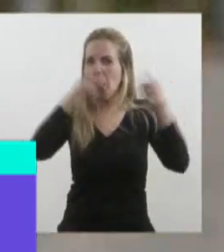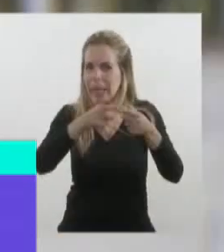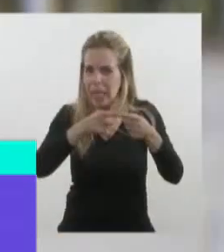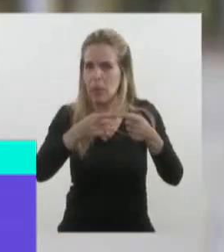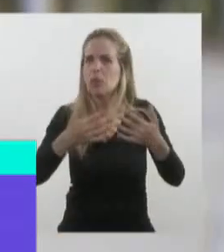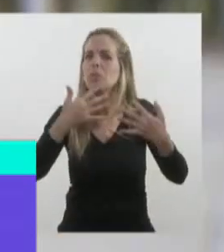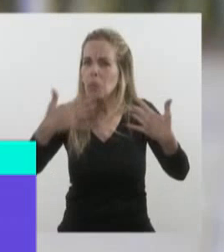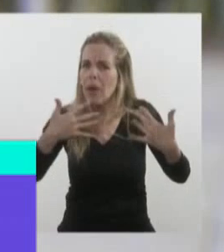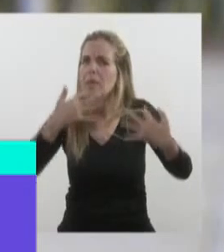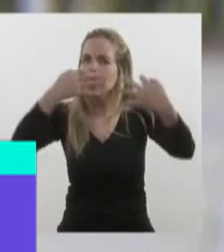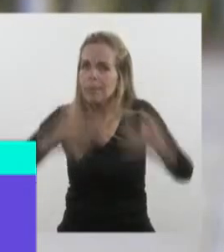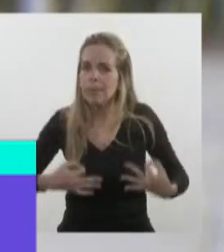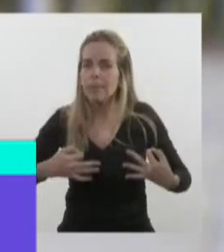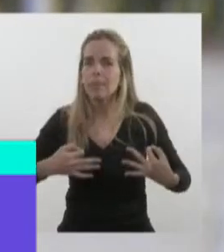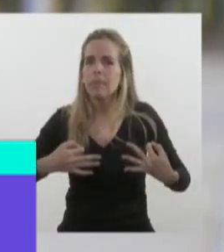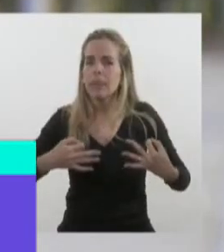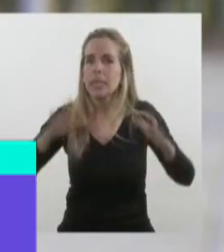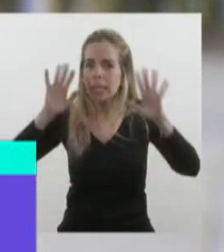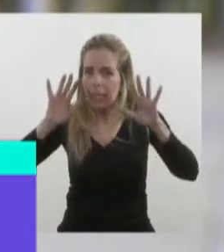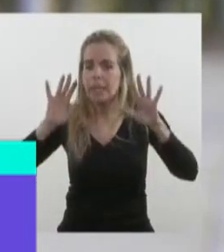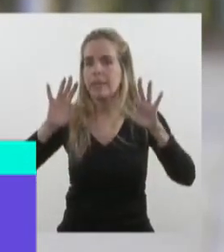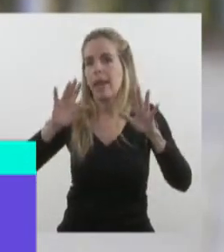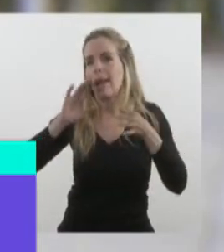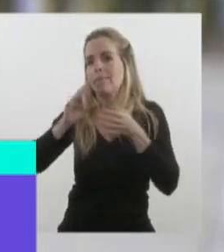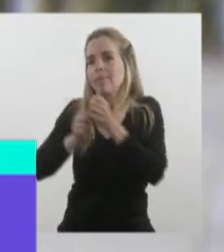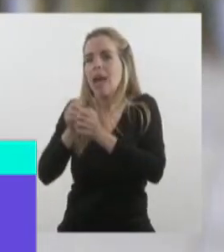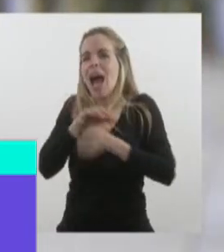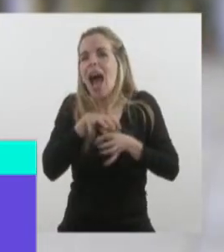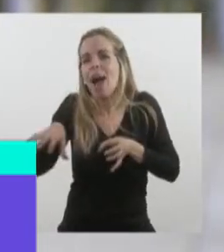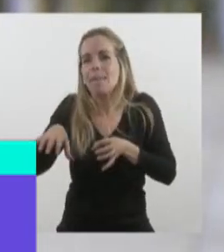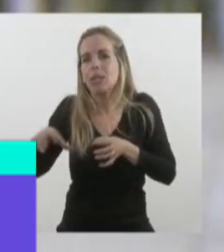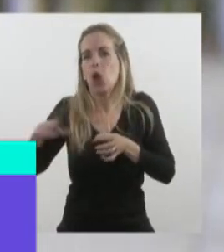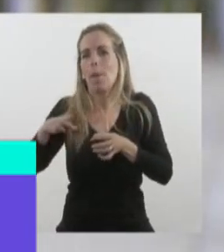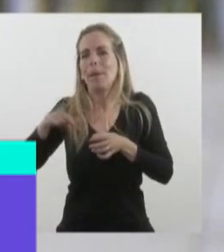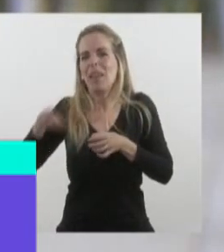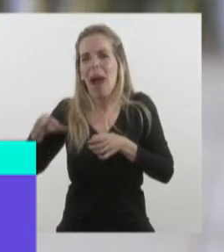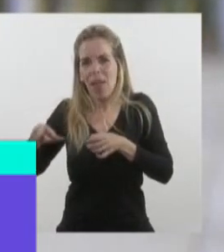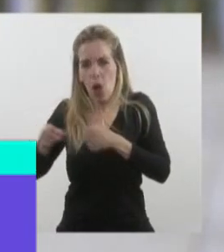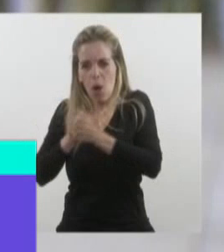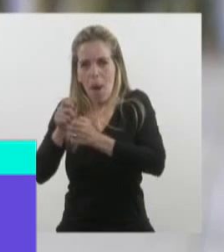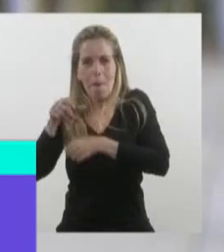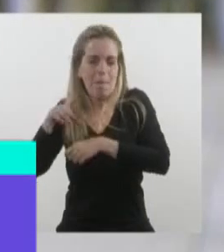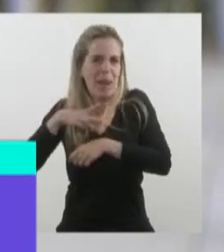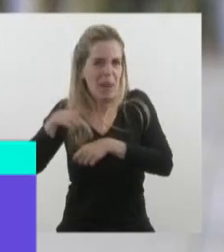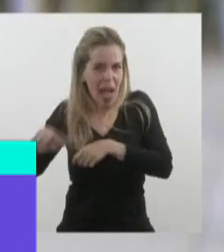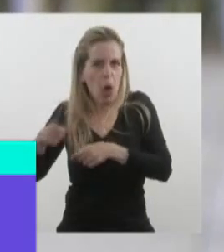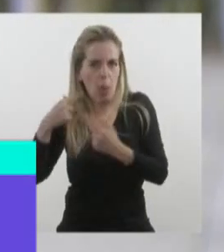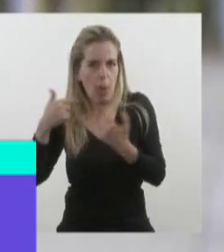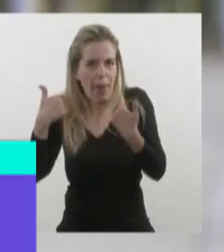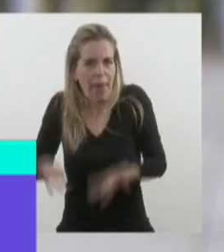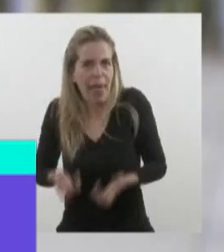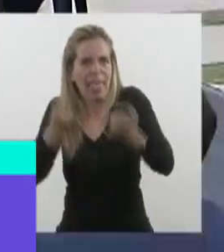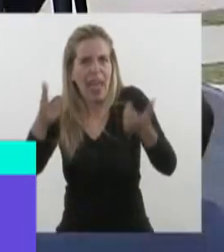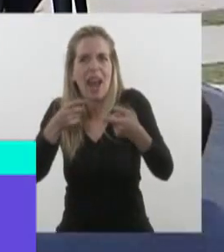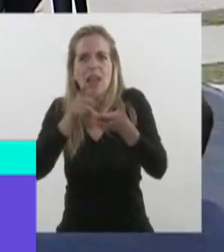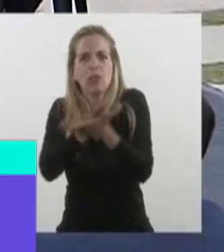lograr en el mercado privado y que el mercado privado puede satisfacer estas